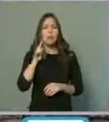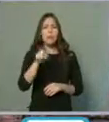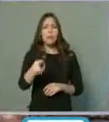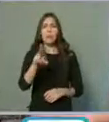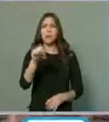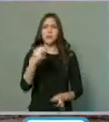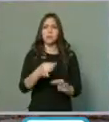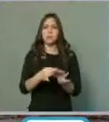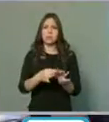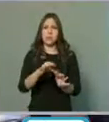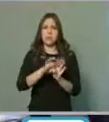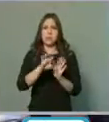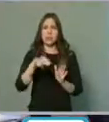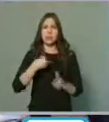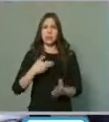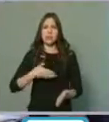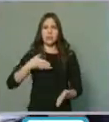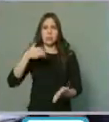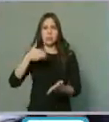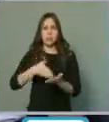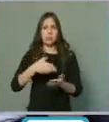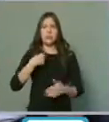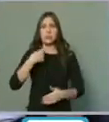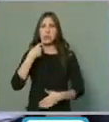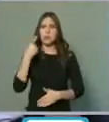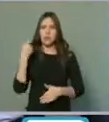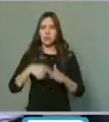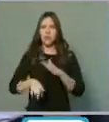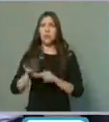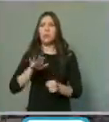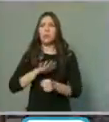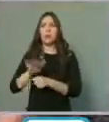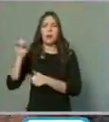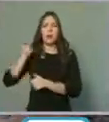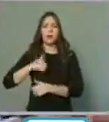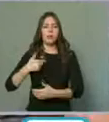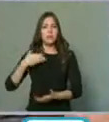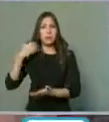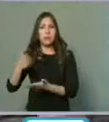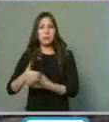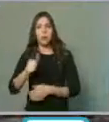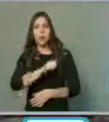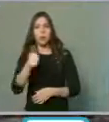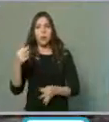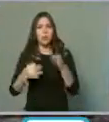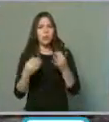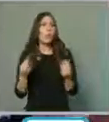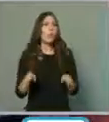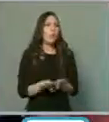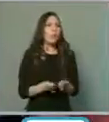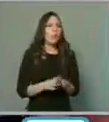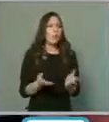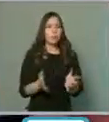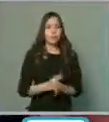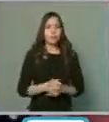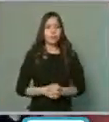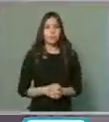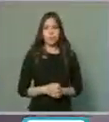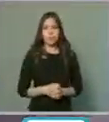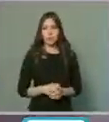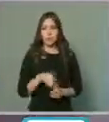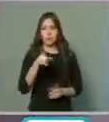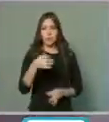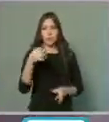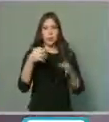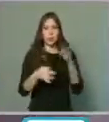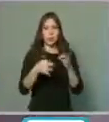y es tipo una denuncia a la que yo pongo y hay una autoridad, se hace otro juicio? ¿Cómo es esto? Los juicios sucesorios, donde